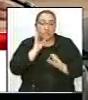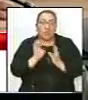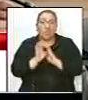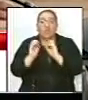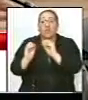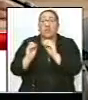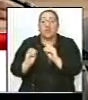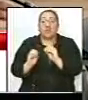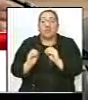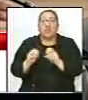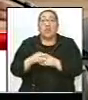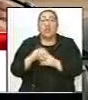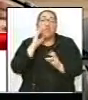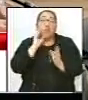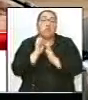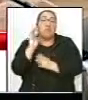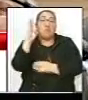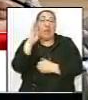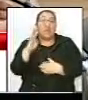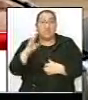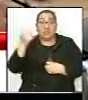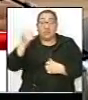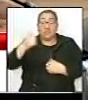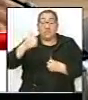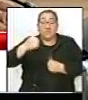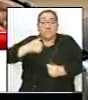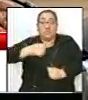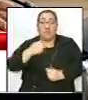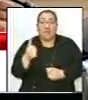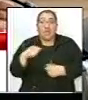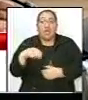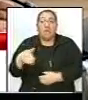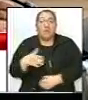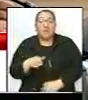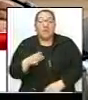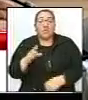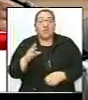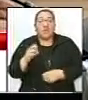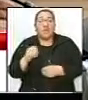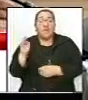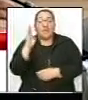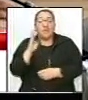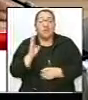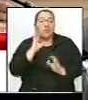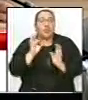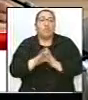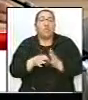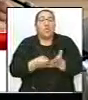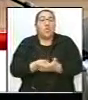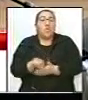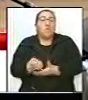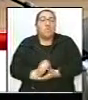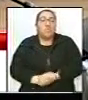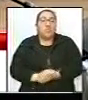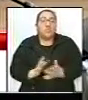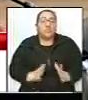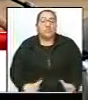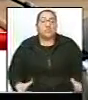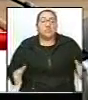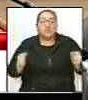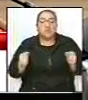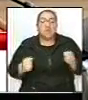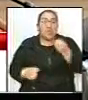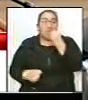criar en Brasil, hacer piscicultura en Brasil, comprar un saco de alimento